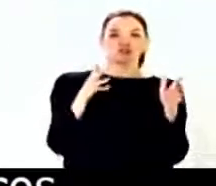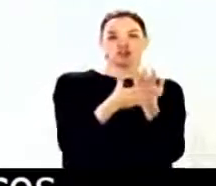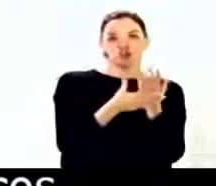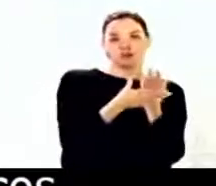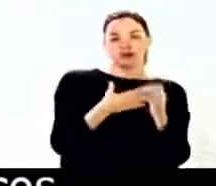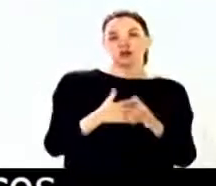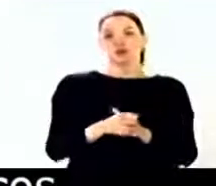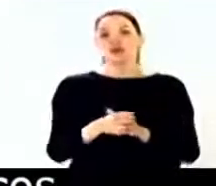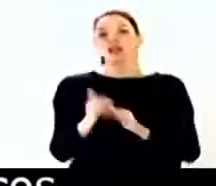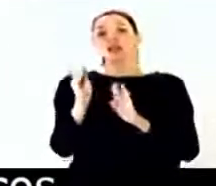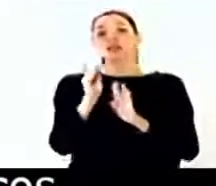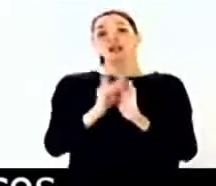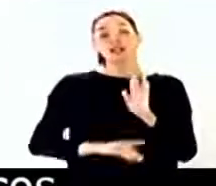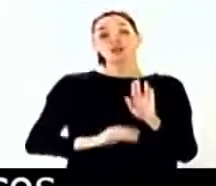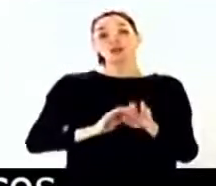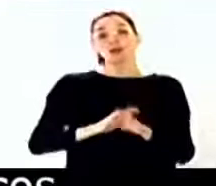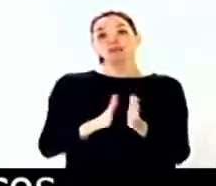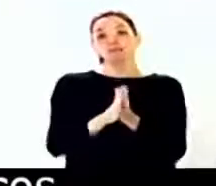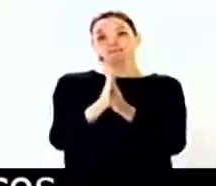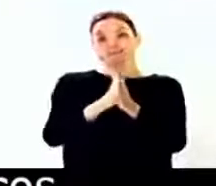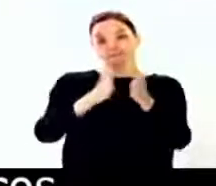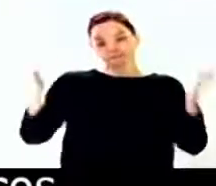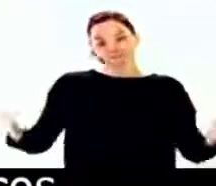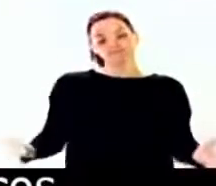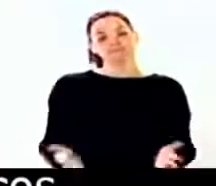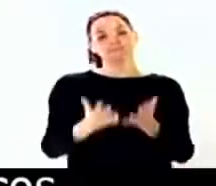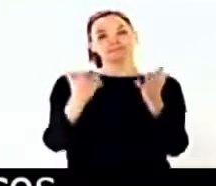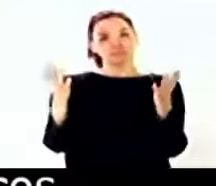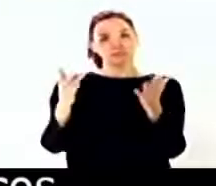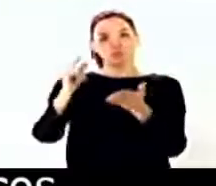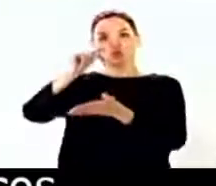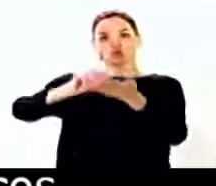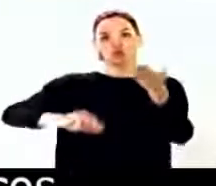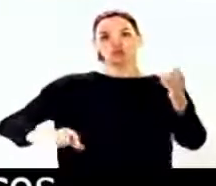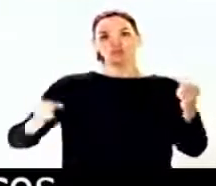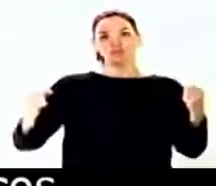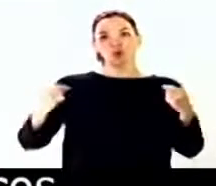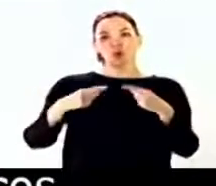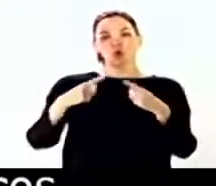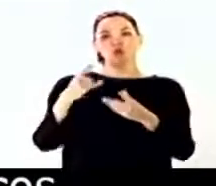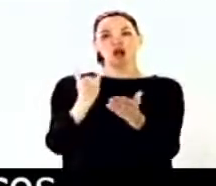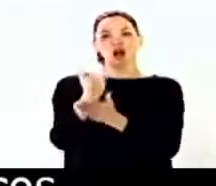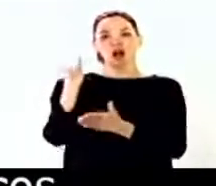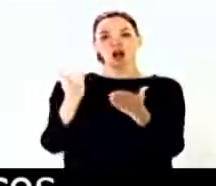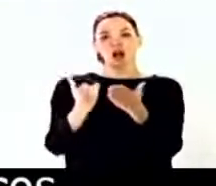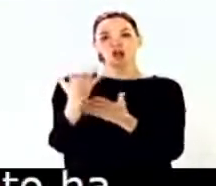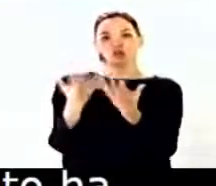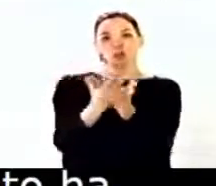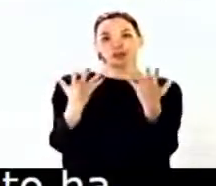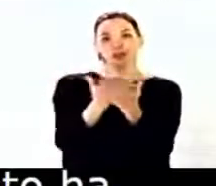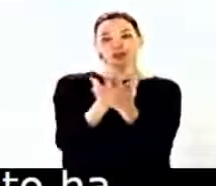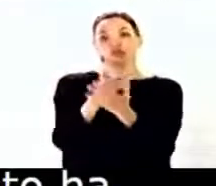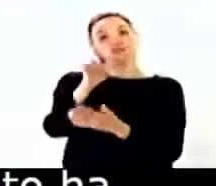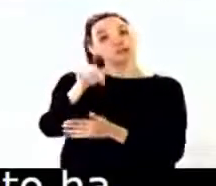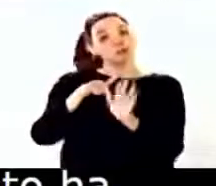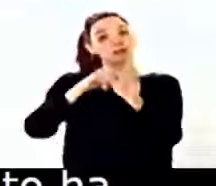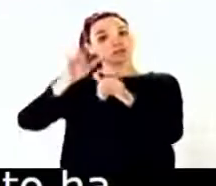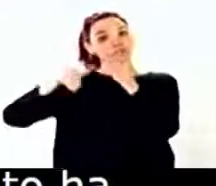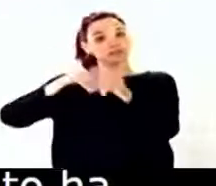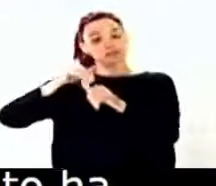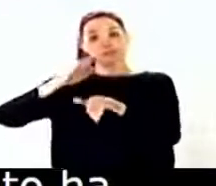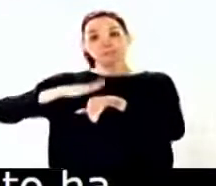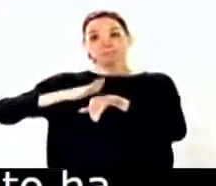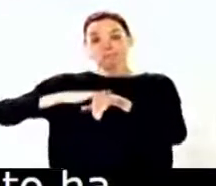decreto de fomento de la contratación de seguros agrarios combinados y la convocatoria para el